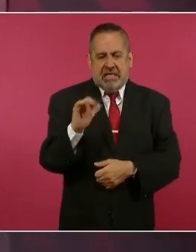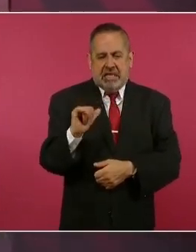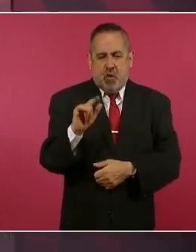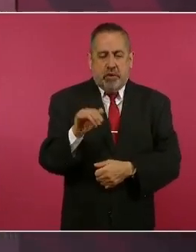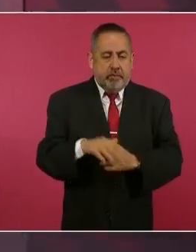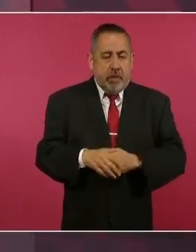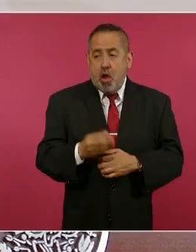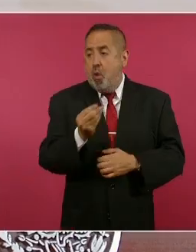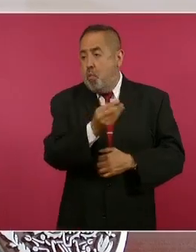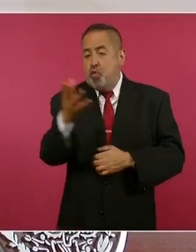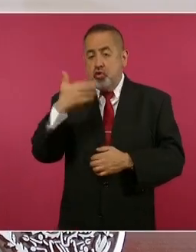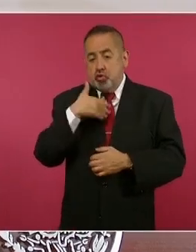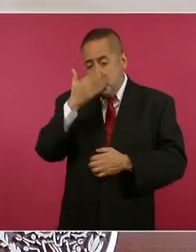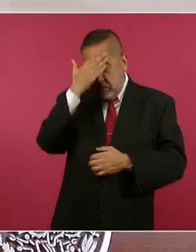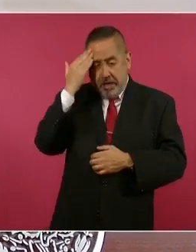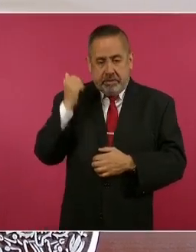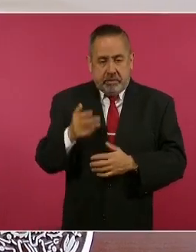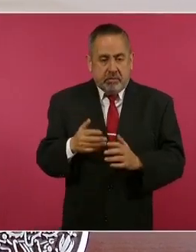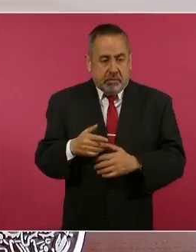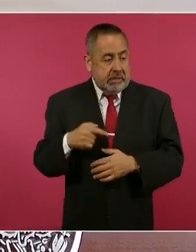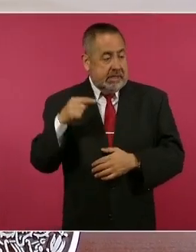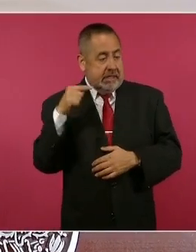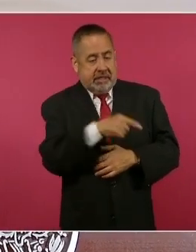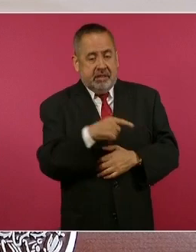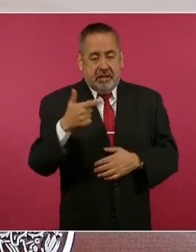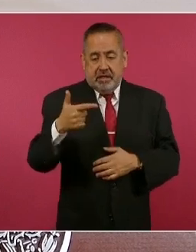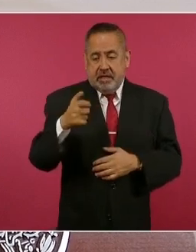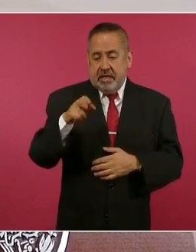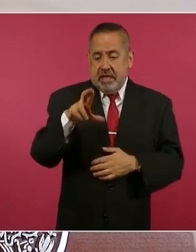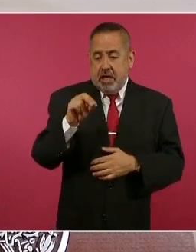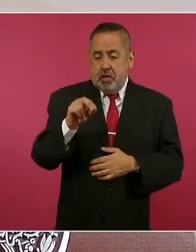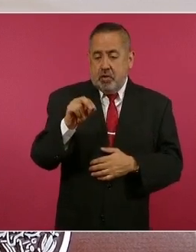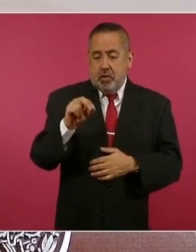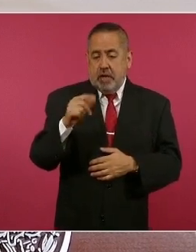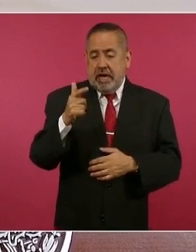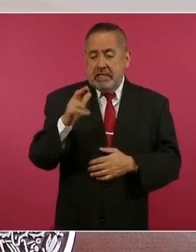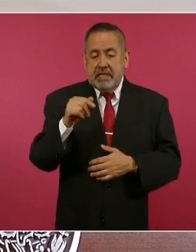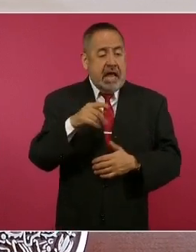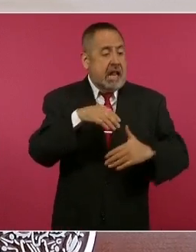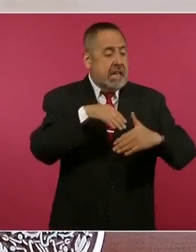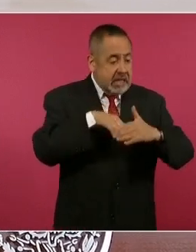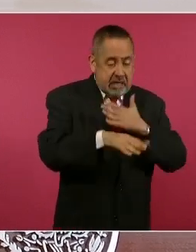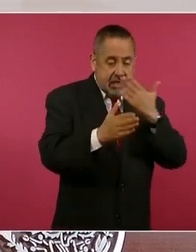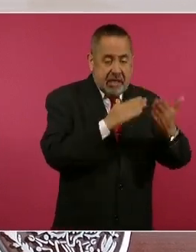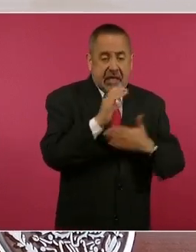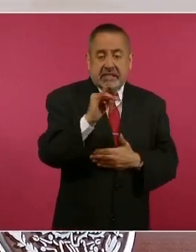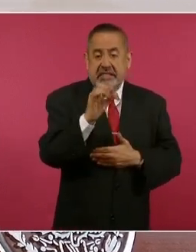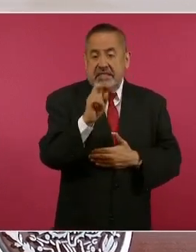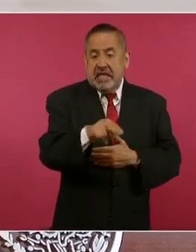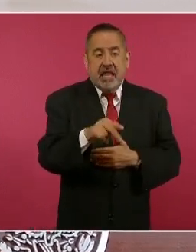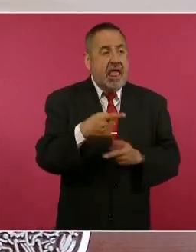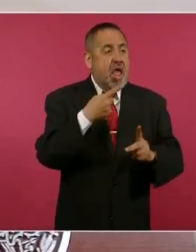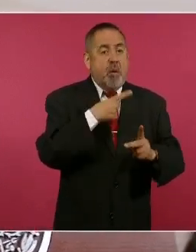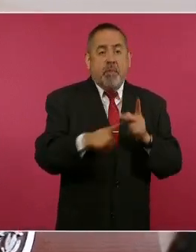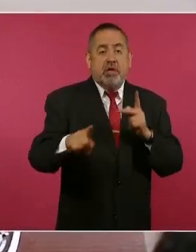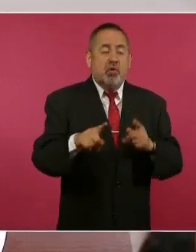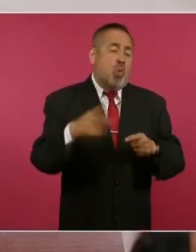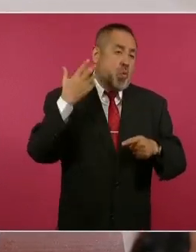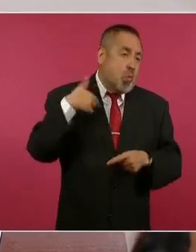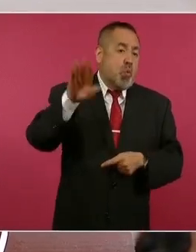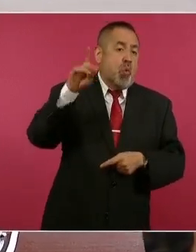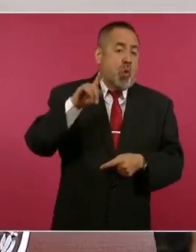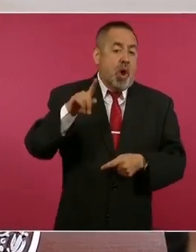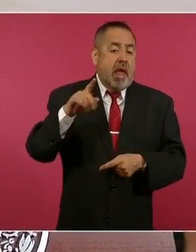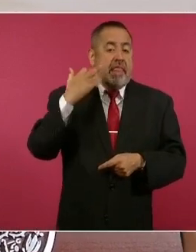Muchos no saben que Genaro García Luna ingresó al CISEN desde el inicio del gobierno de Carlos Salinas